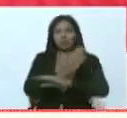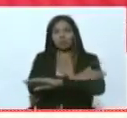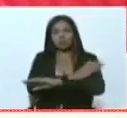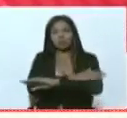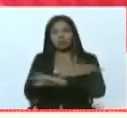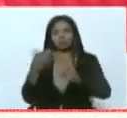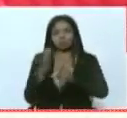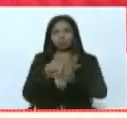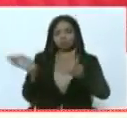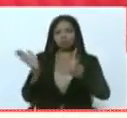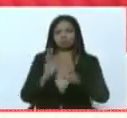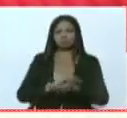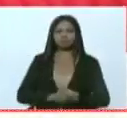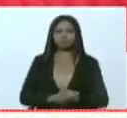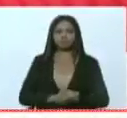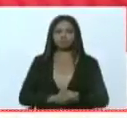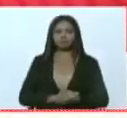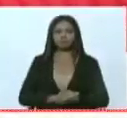golpista.